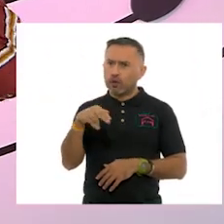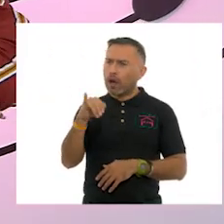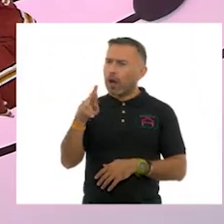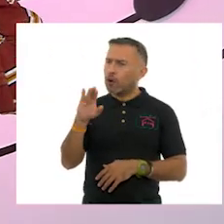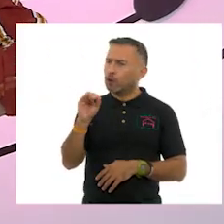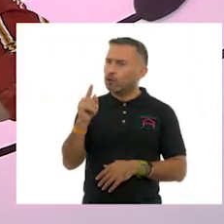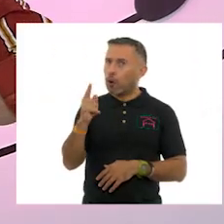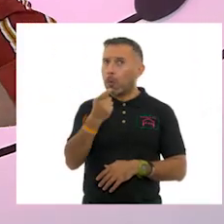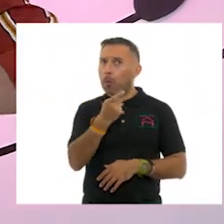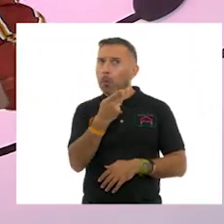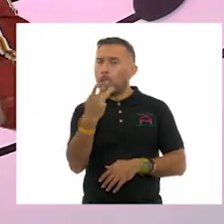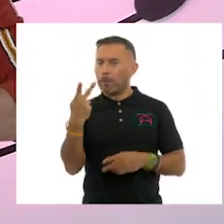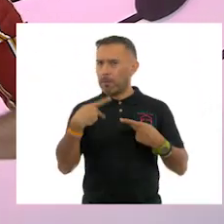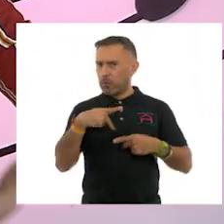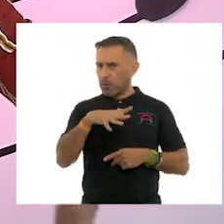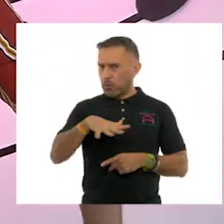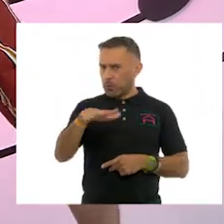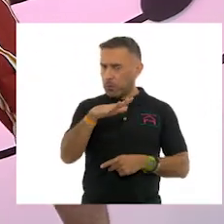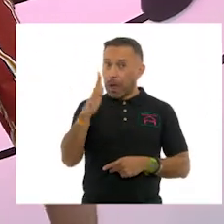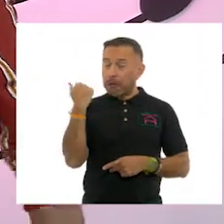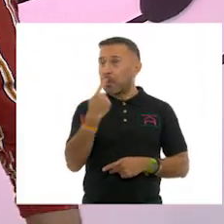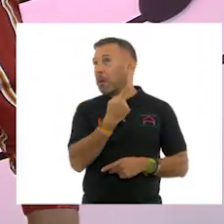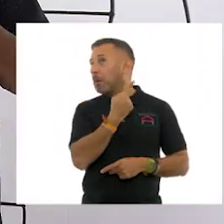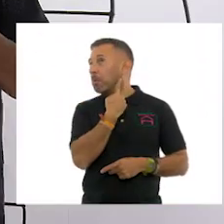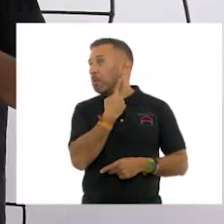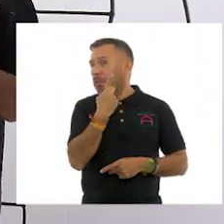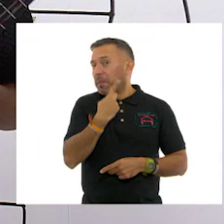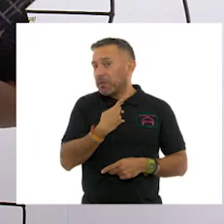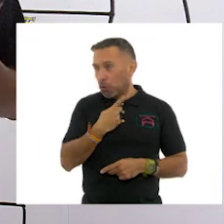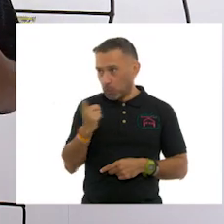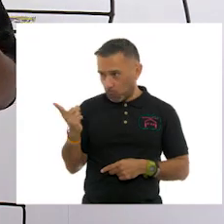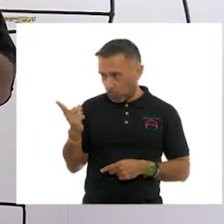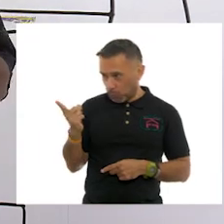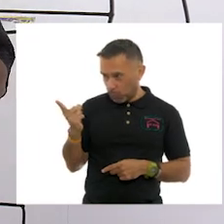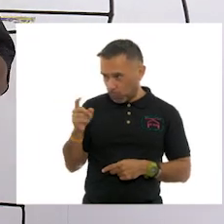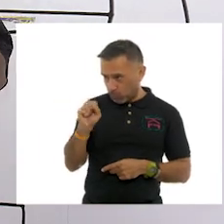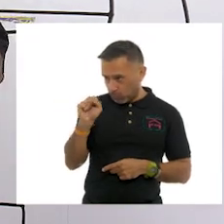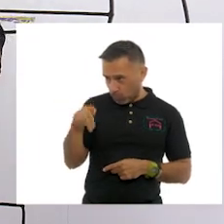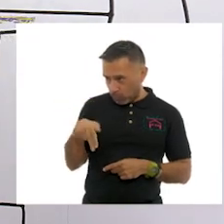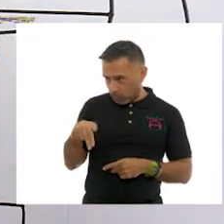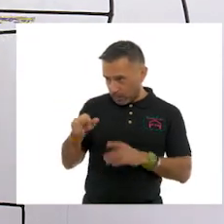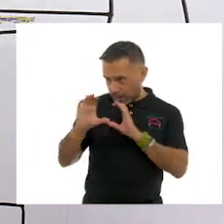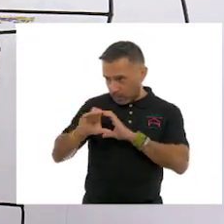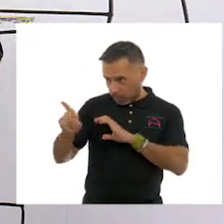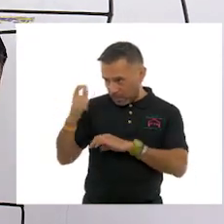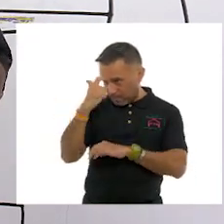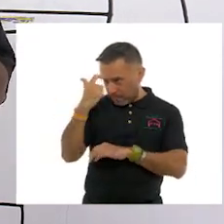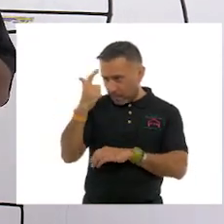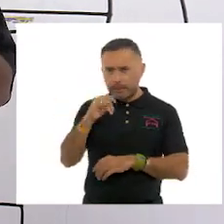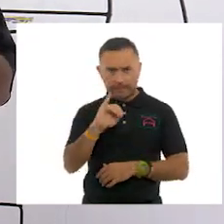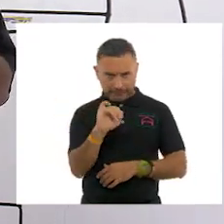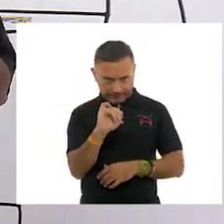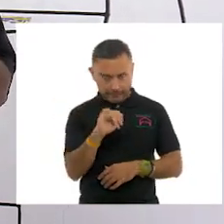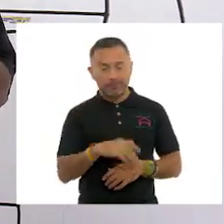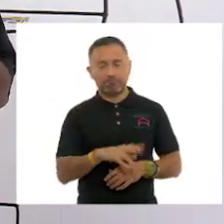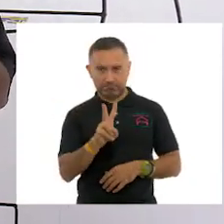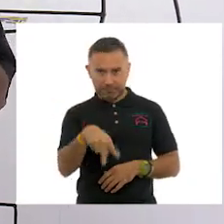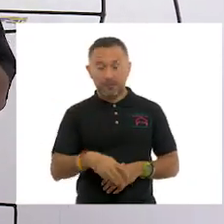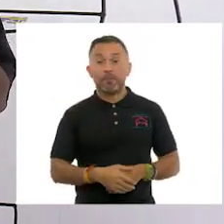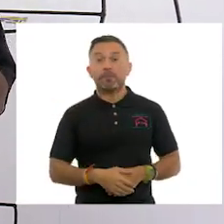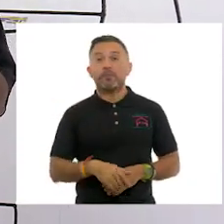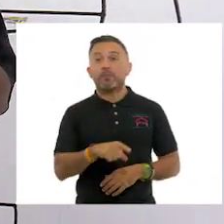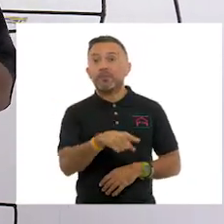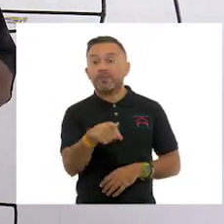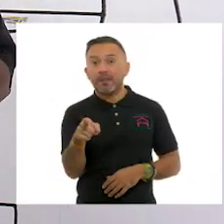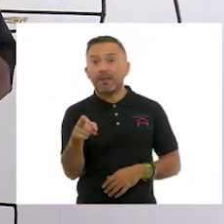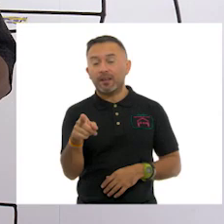pajarito me dijo que tú inventas también sones. Así es, Rodrigo, y así es, niños, ahí en casa. He